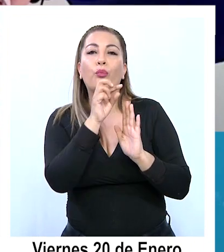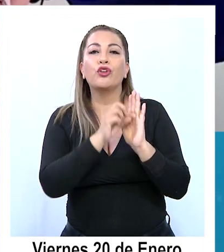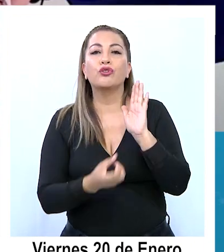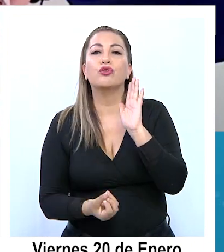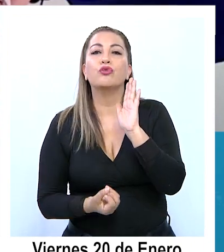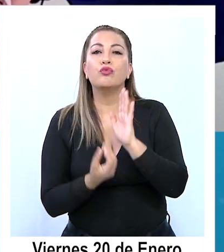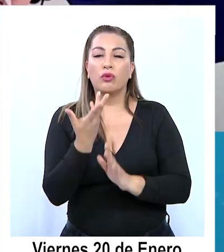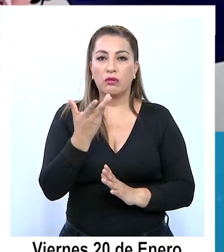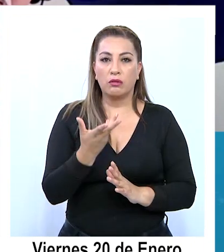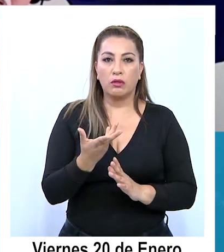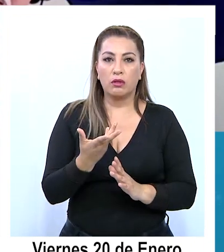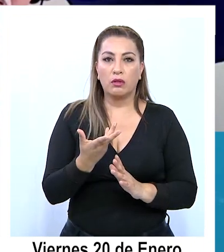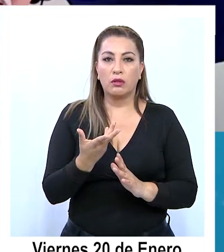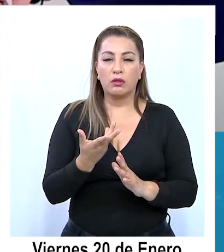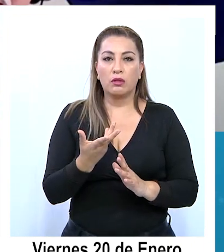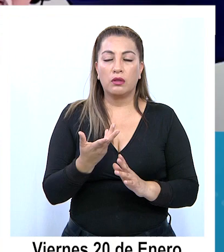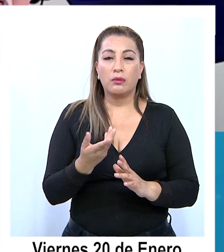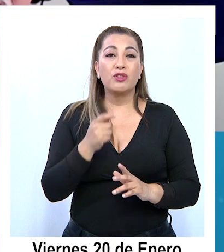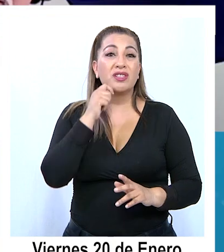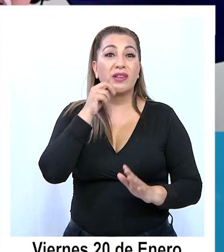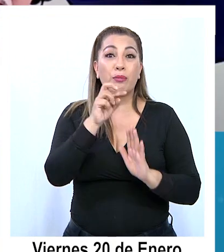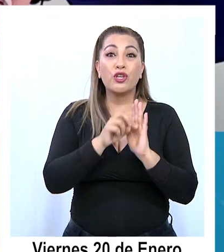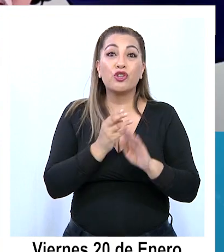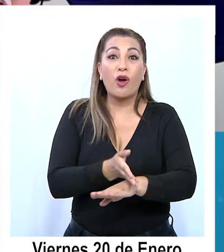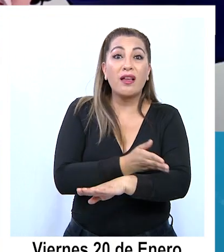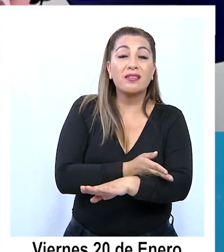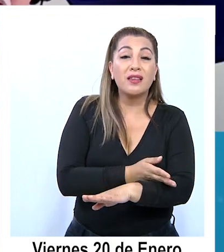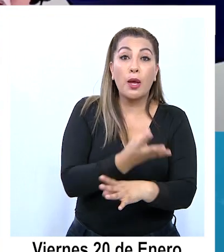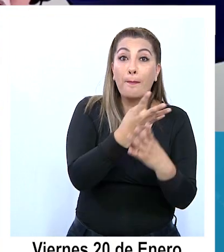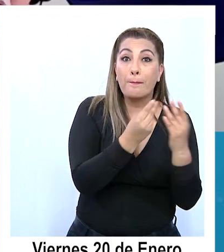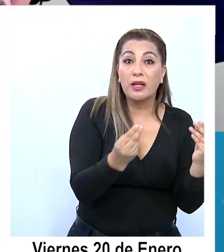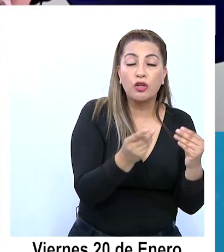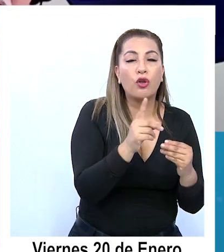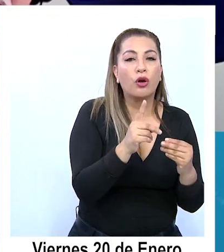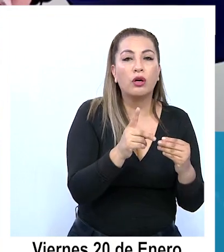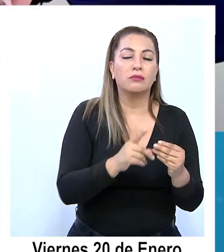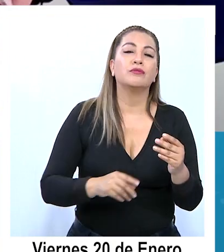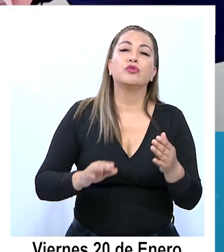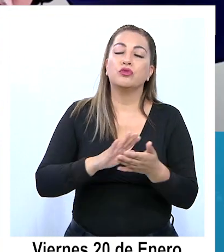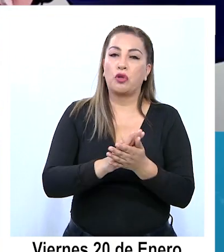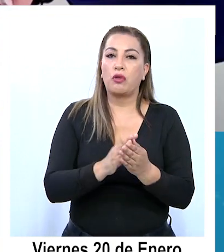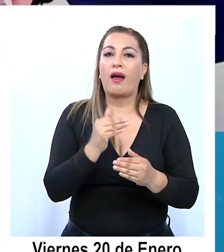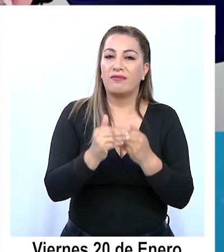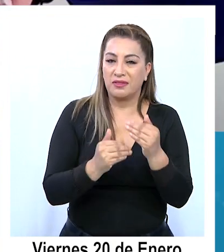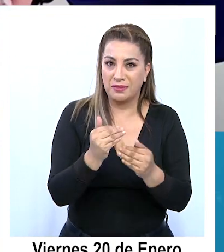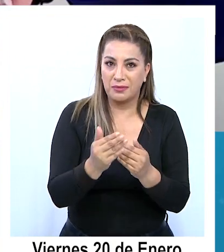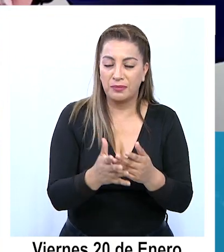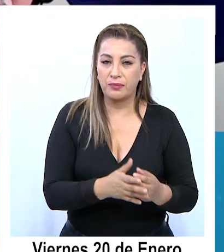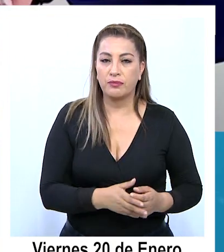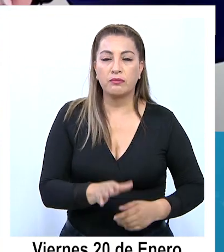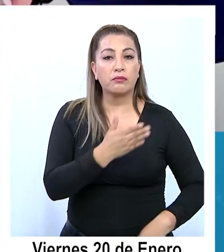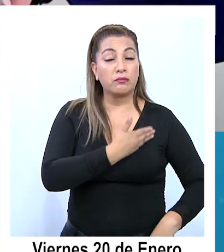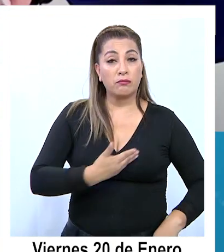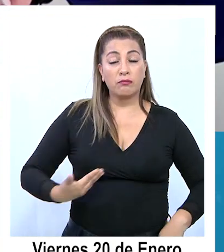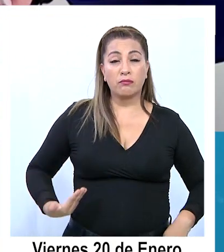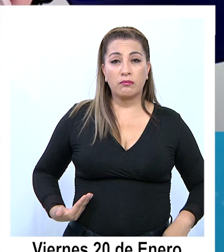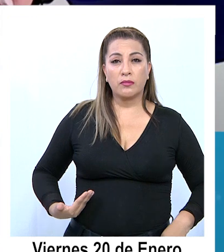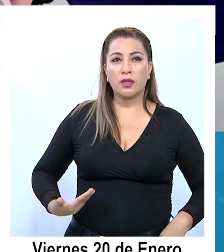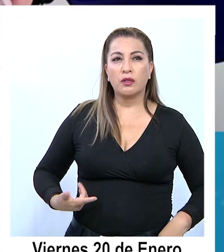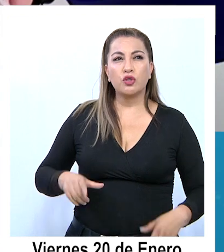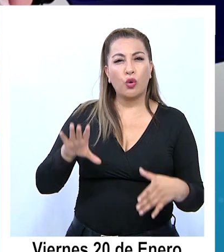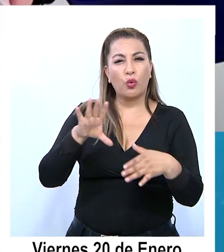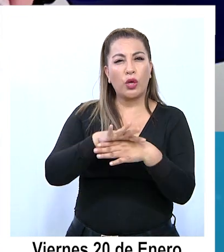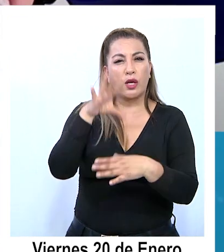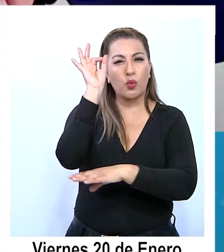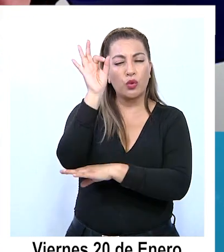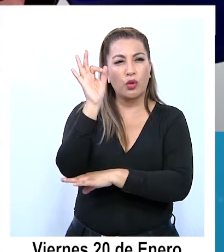nuevo, pero no pierdes lo avanzado, es decir, ya no tienes que empezar de cero. El gobierno ha señalado, y yo me reuní con Marcel